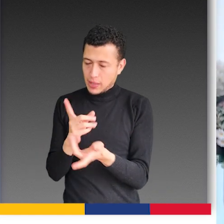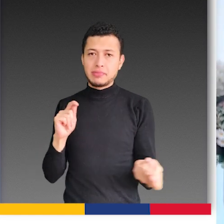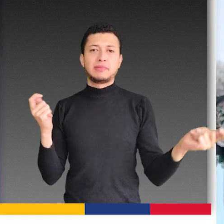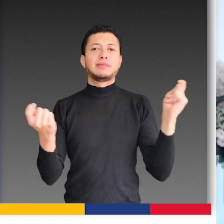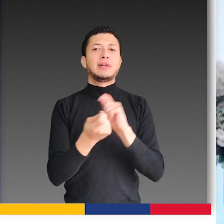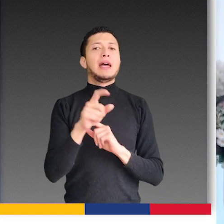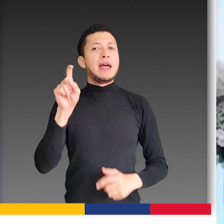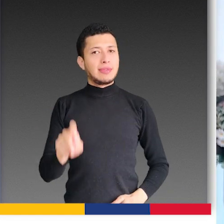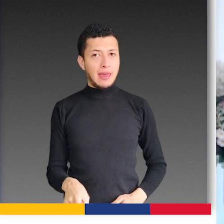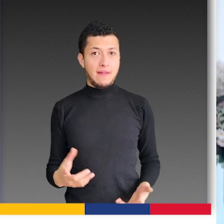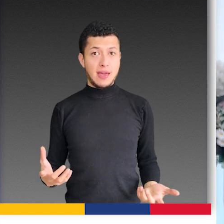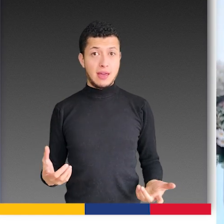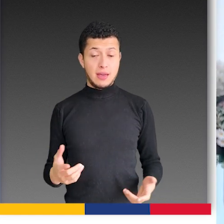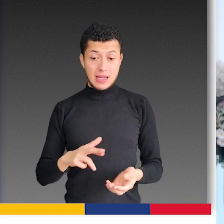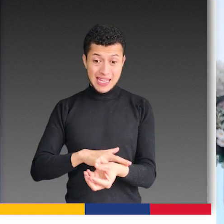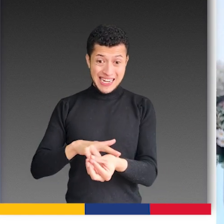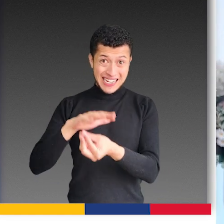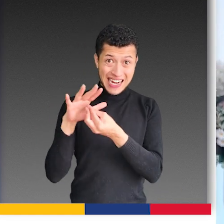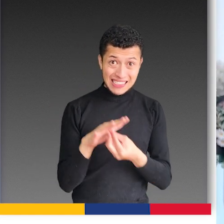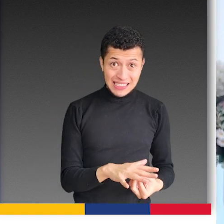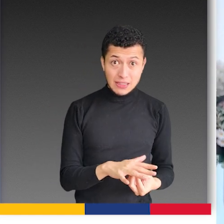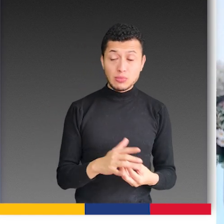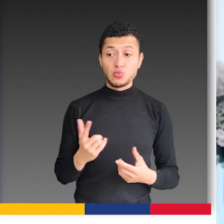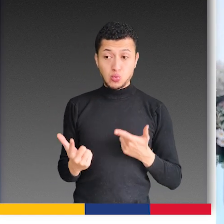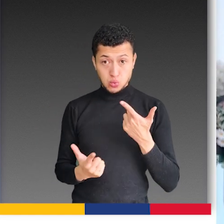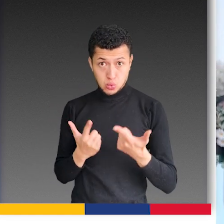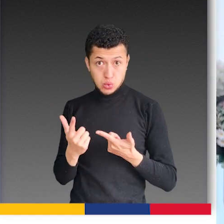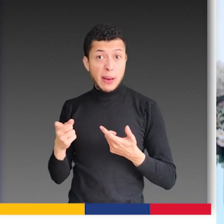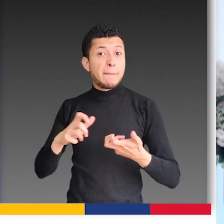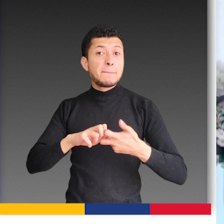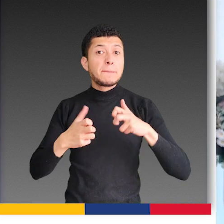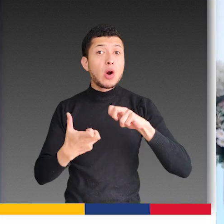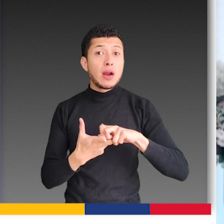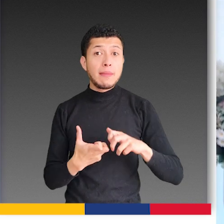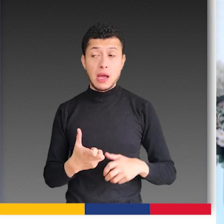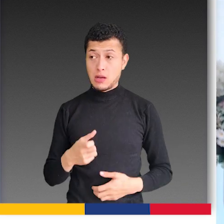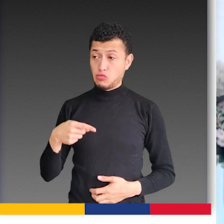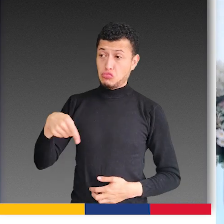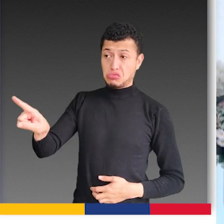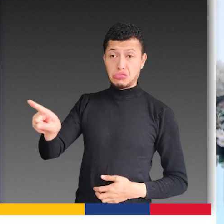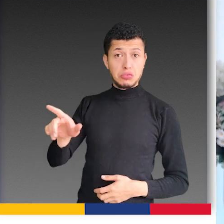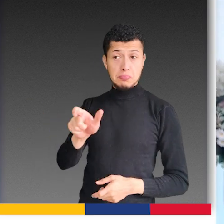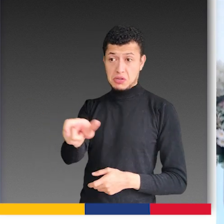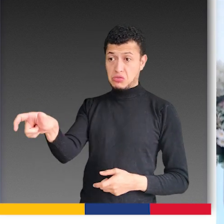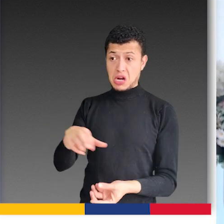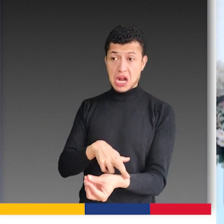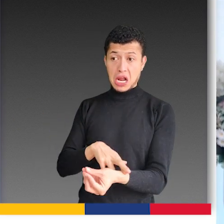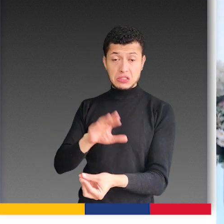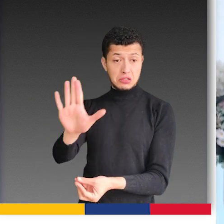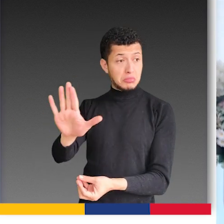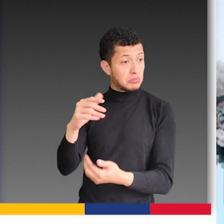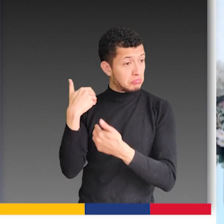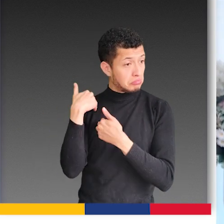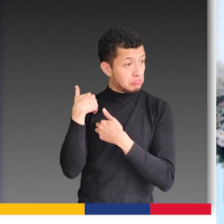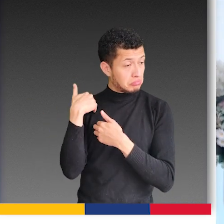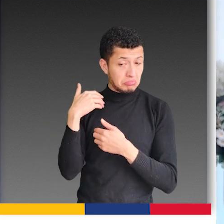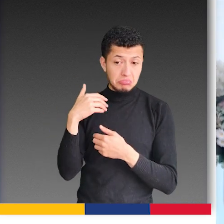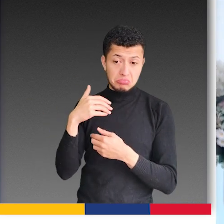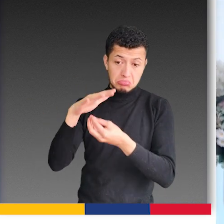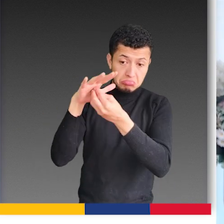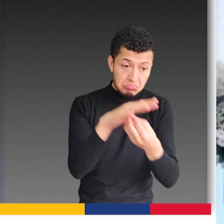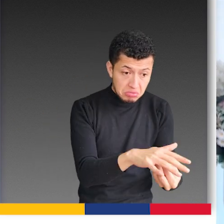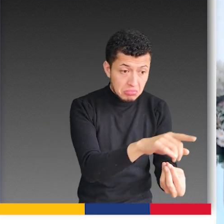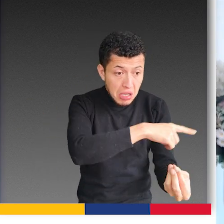esto implica cambios también estructurales. Combatir al racismo no es un problema de quienes